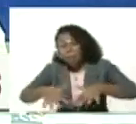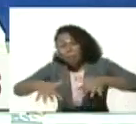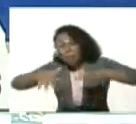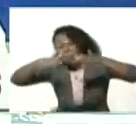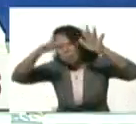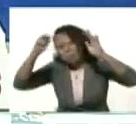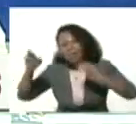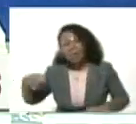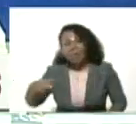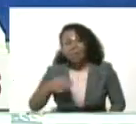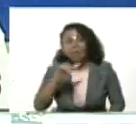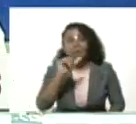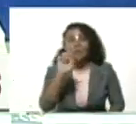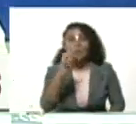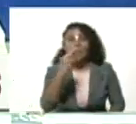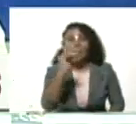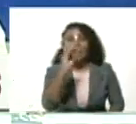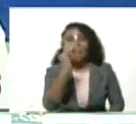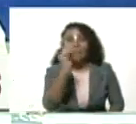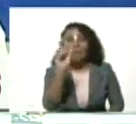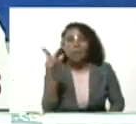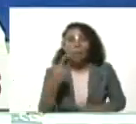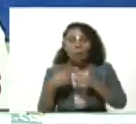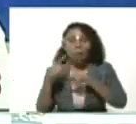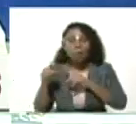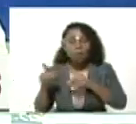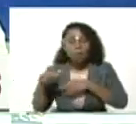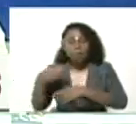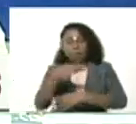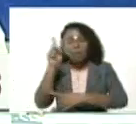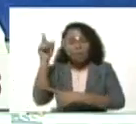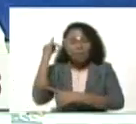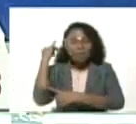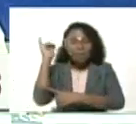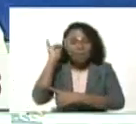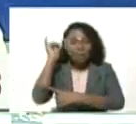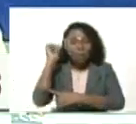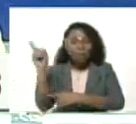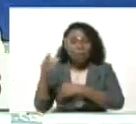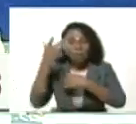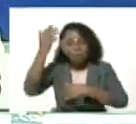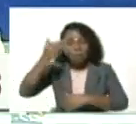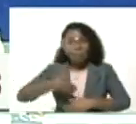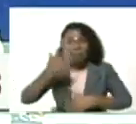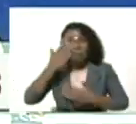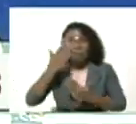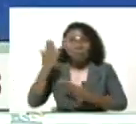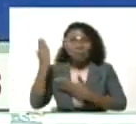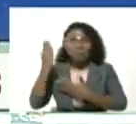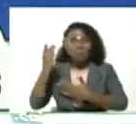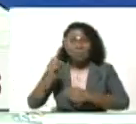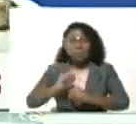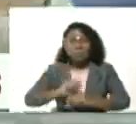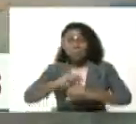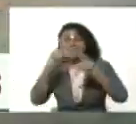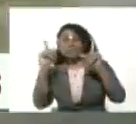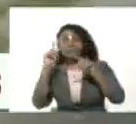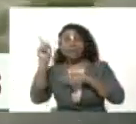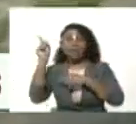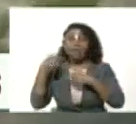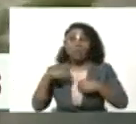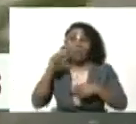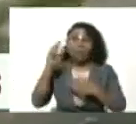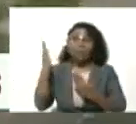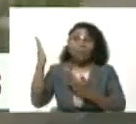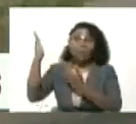río Yurubí y de otros ríos del Yaracuy. Imágenes realmente impresionantes. Por aquí estoy viendo